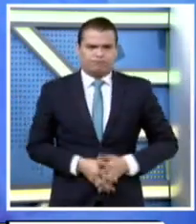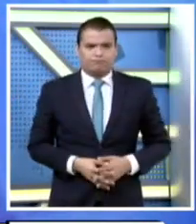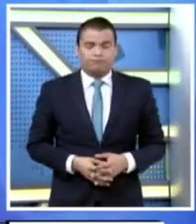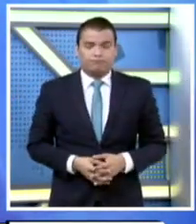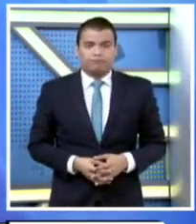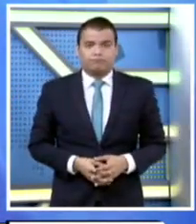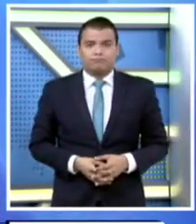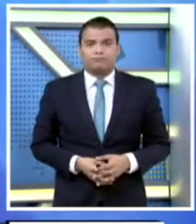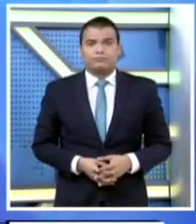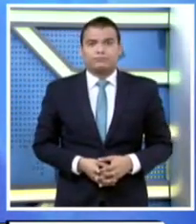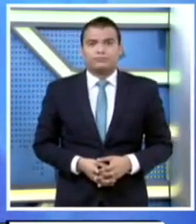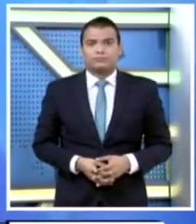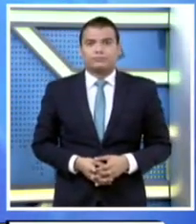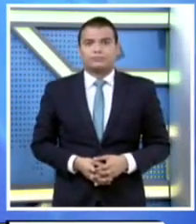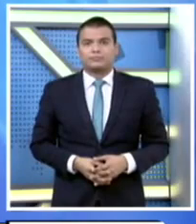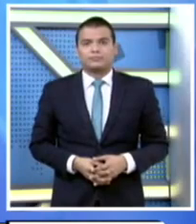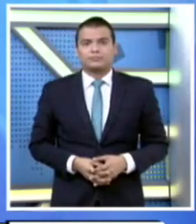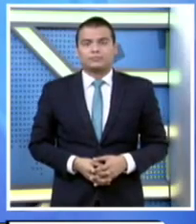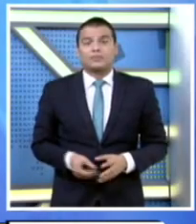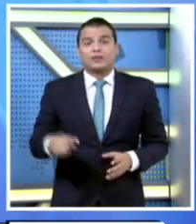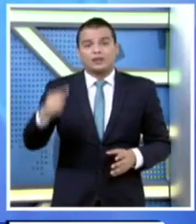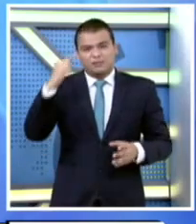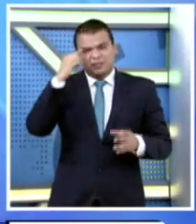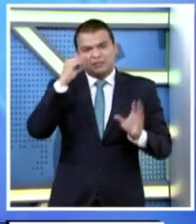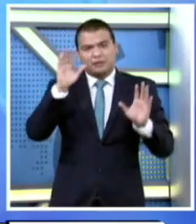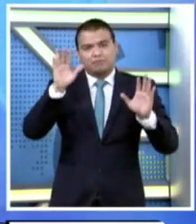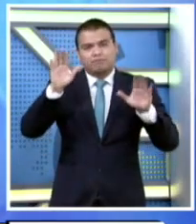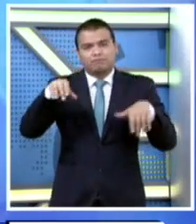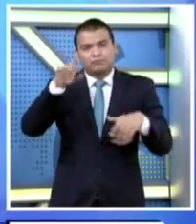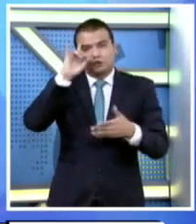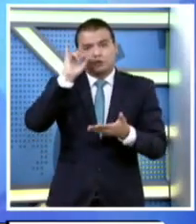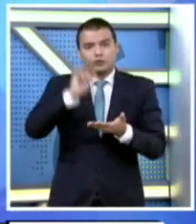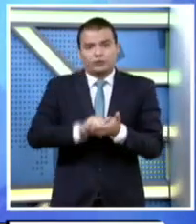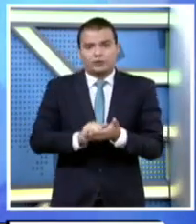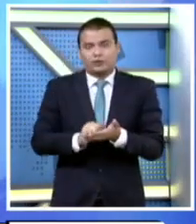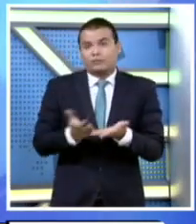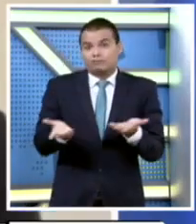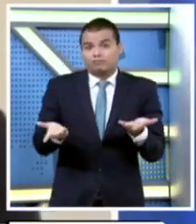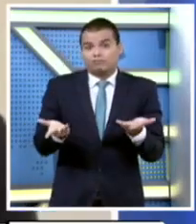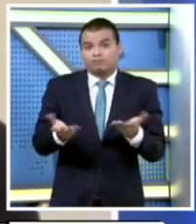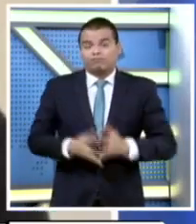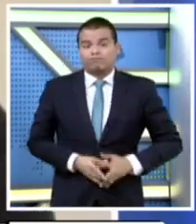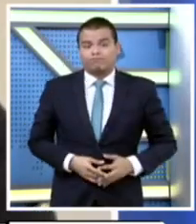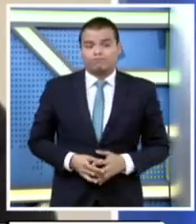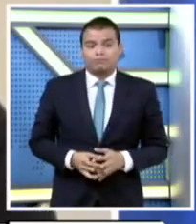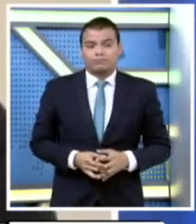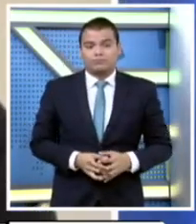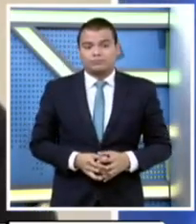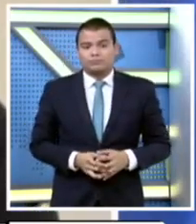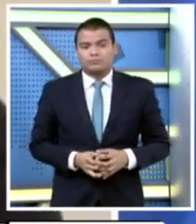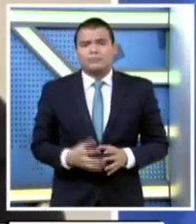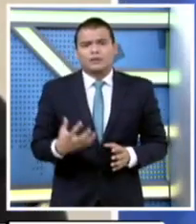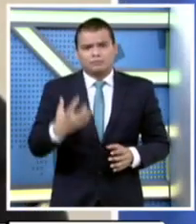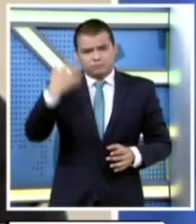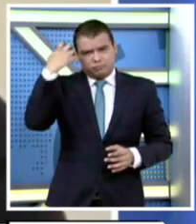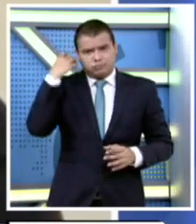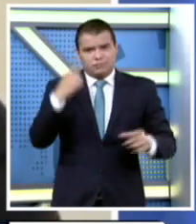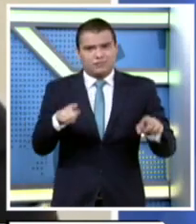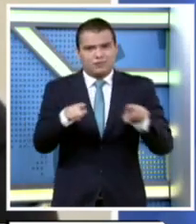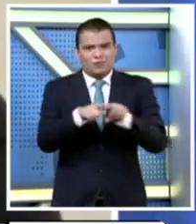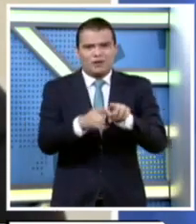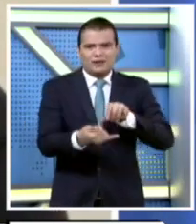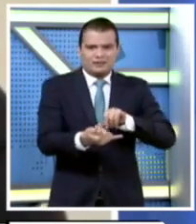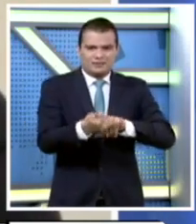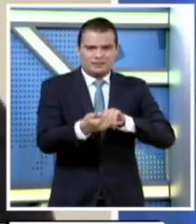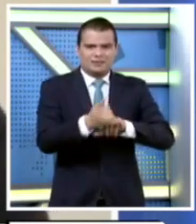esas normas que la gente no cree o que la información en la que la gente tampoco cree. Eso sucedió hace muchos años con el